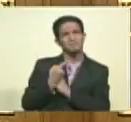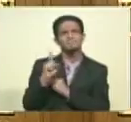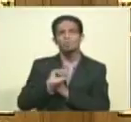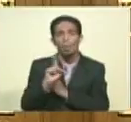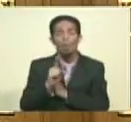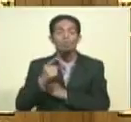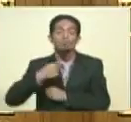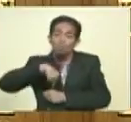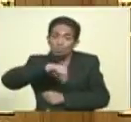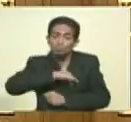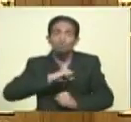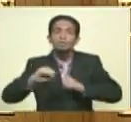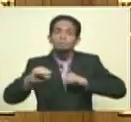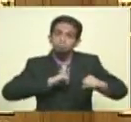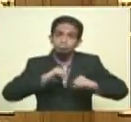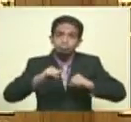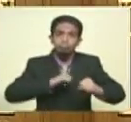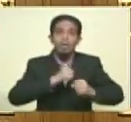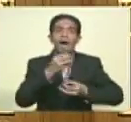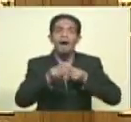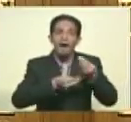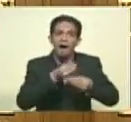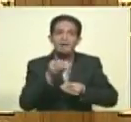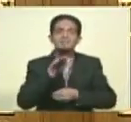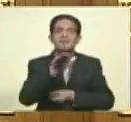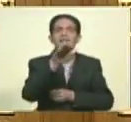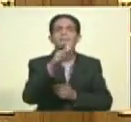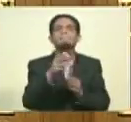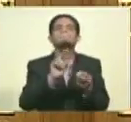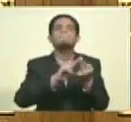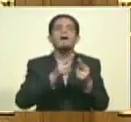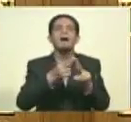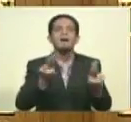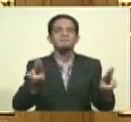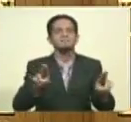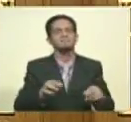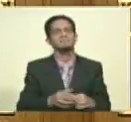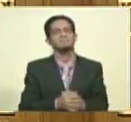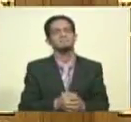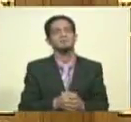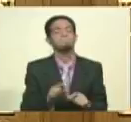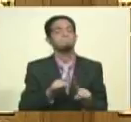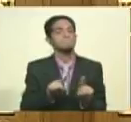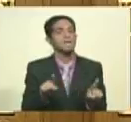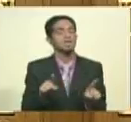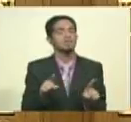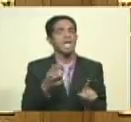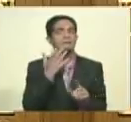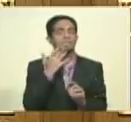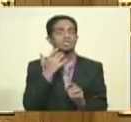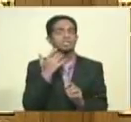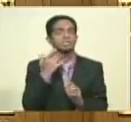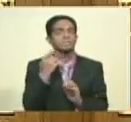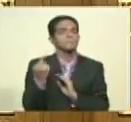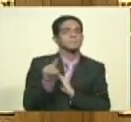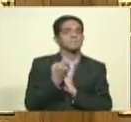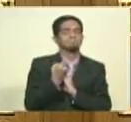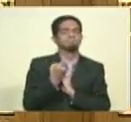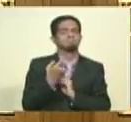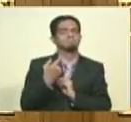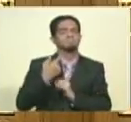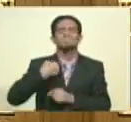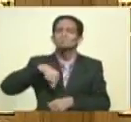todo lo necesario por seguir en paz, por construir en paz. Pero que no nos obliguen, porque tampoco somos pendejos,